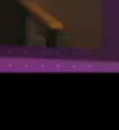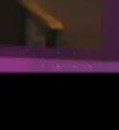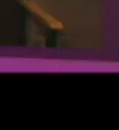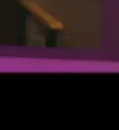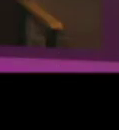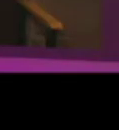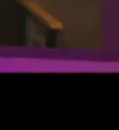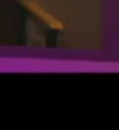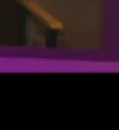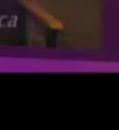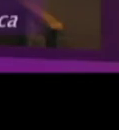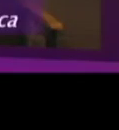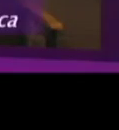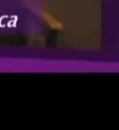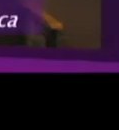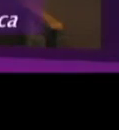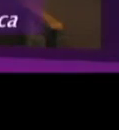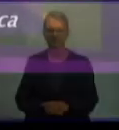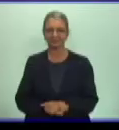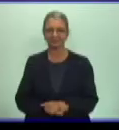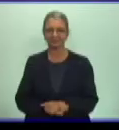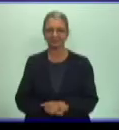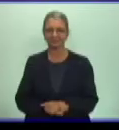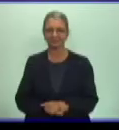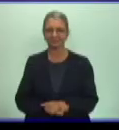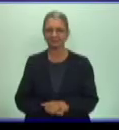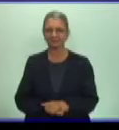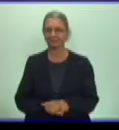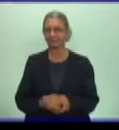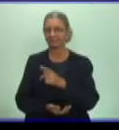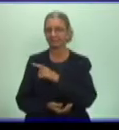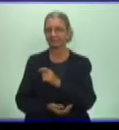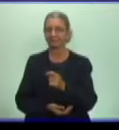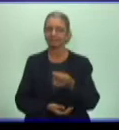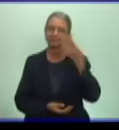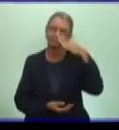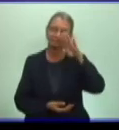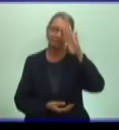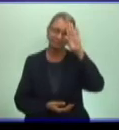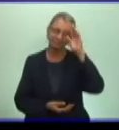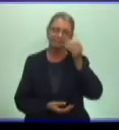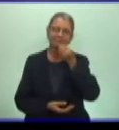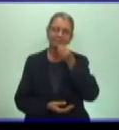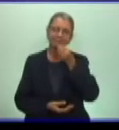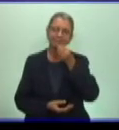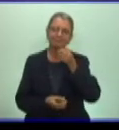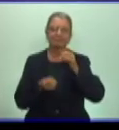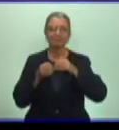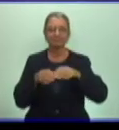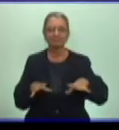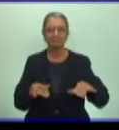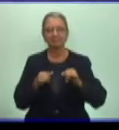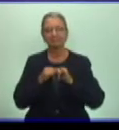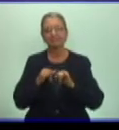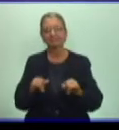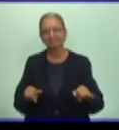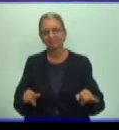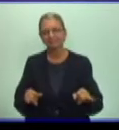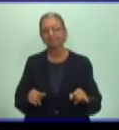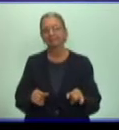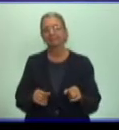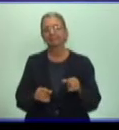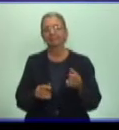Como educadora cubana, para mí esta tarea de poder transmitir la orientación para el estudio de los